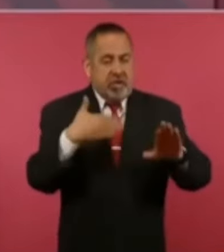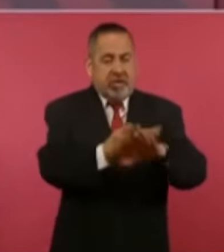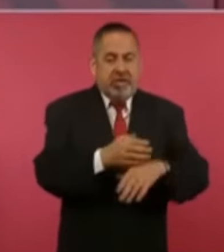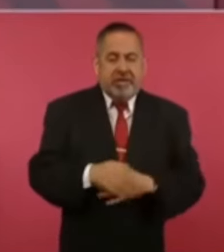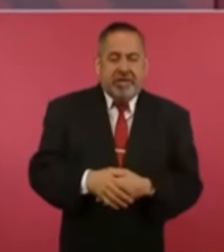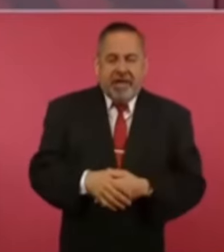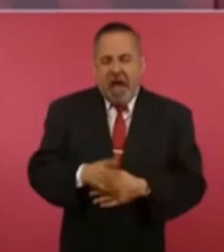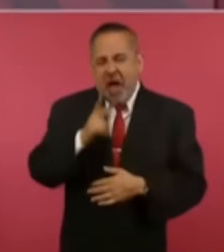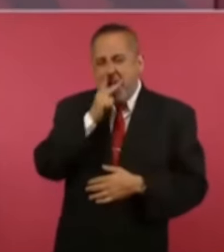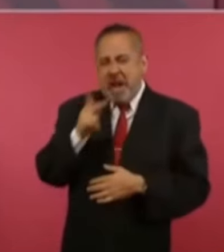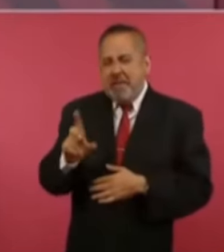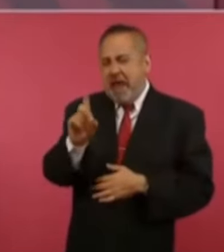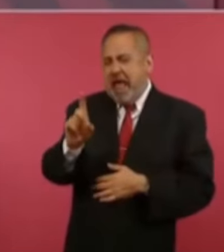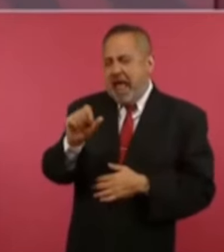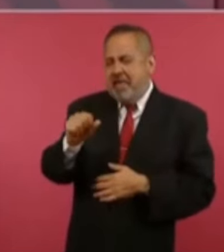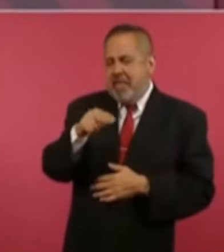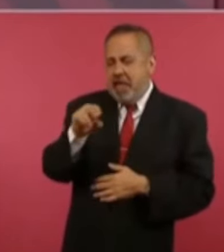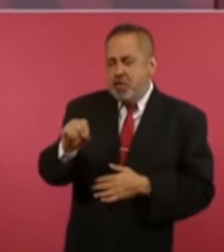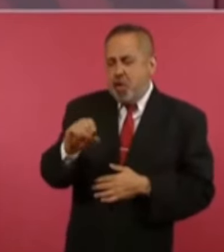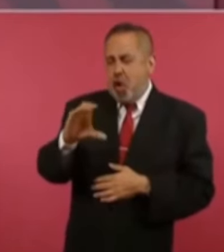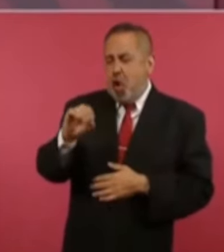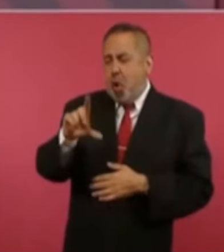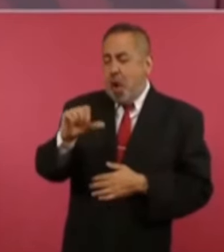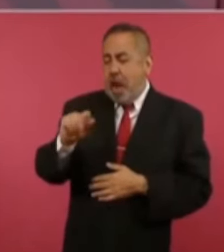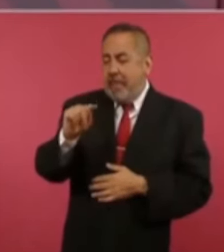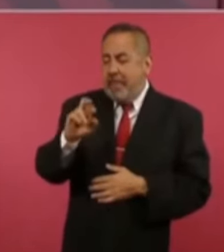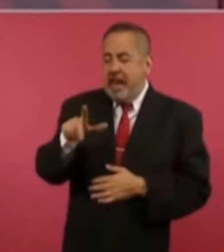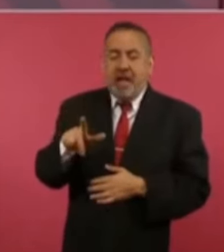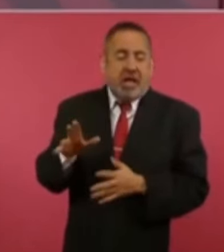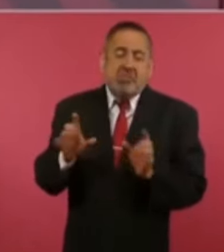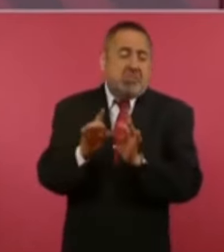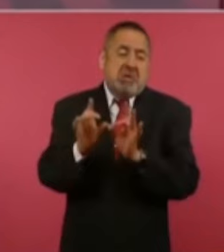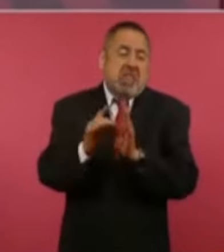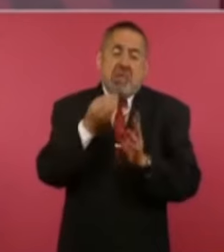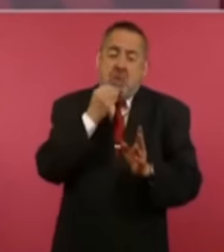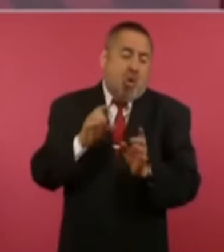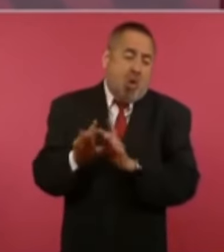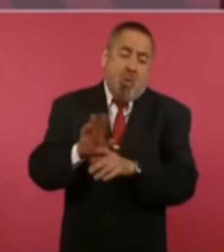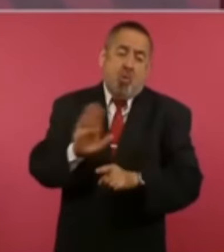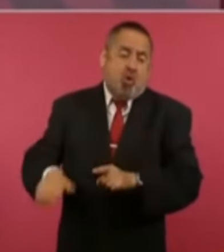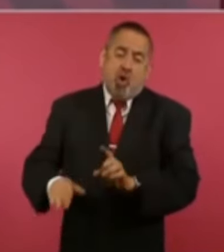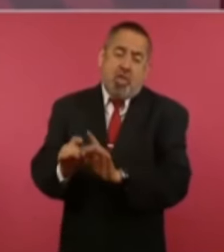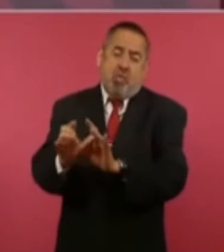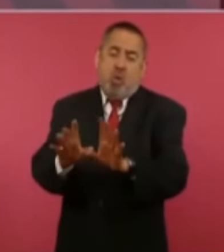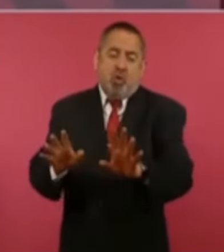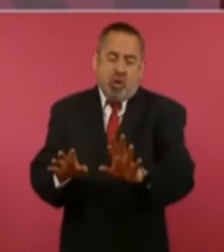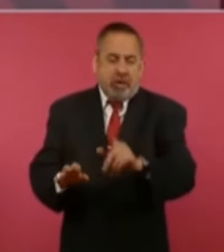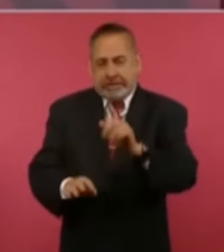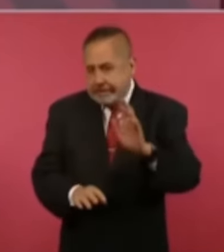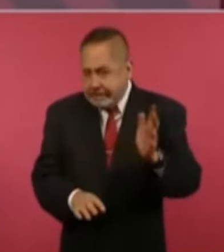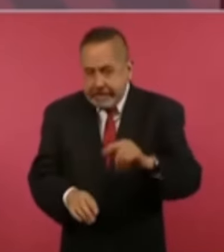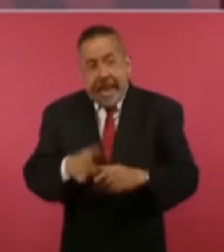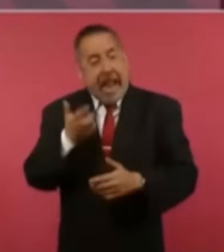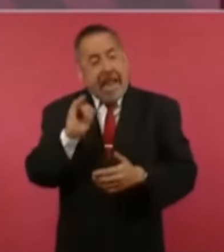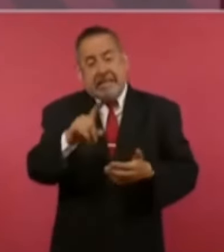Daños colaterales. Pero ese es un pensamiento, uh-huh, ¿sí?, del